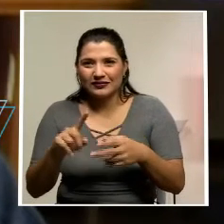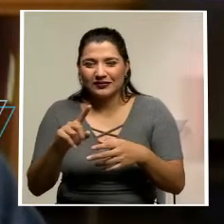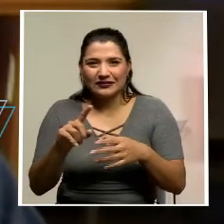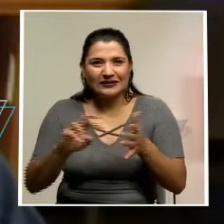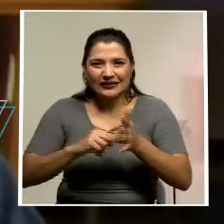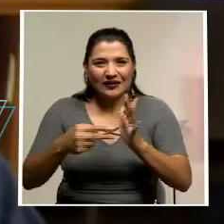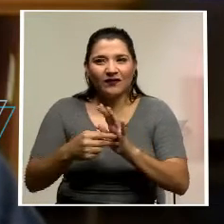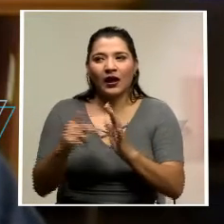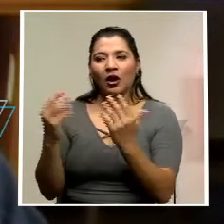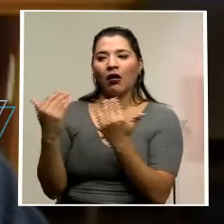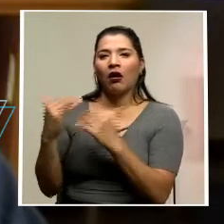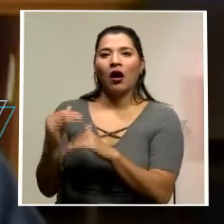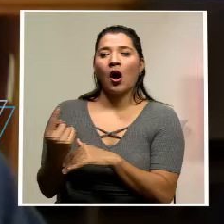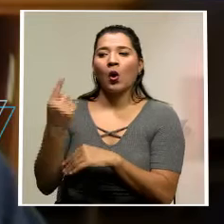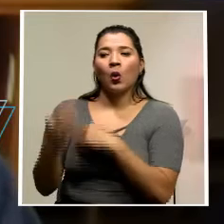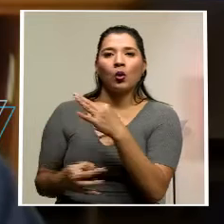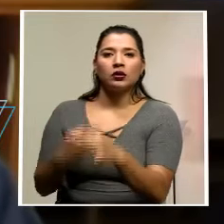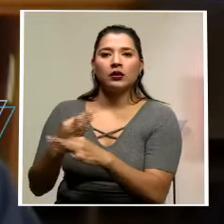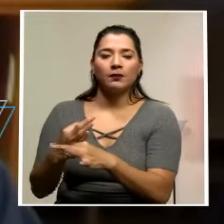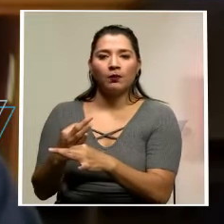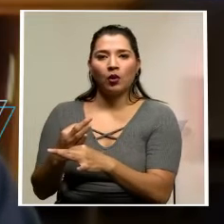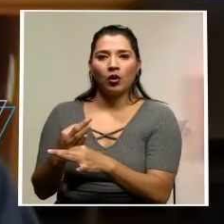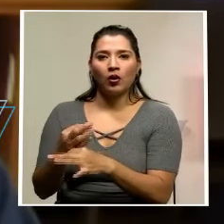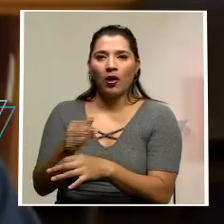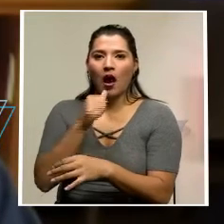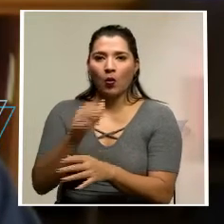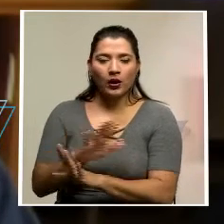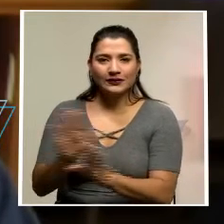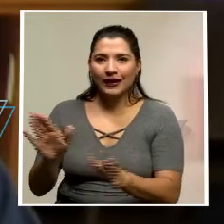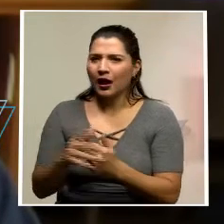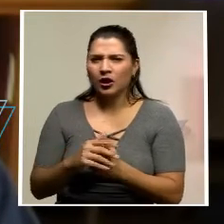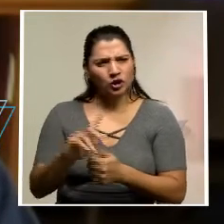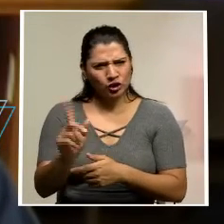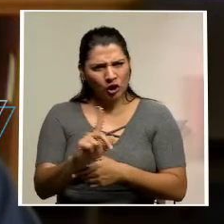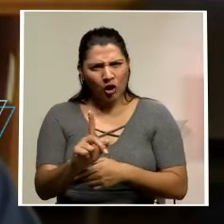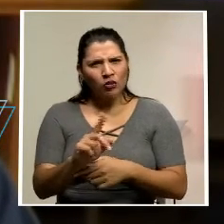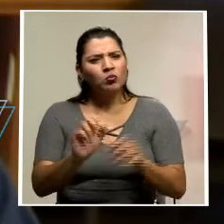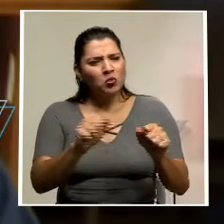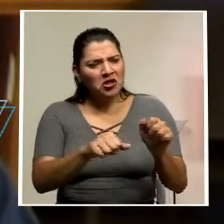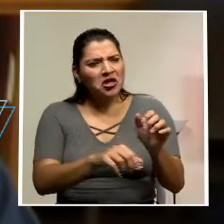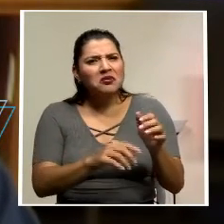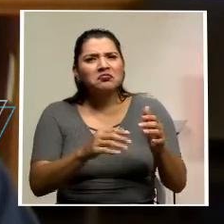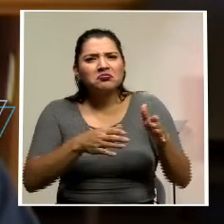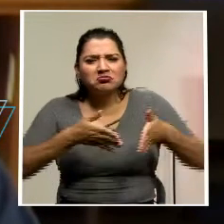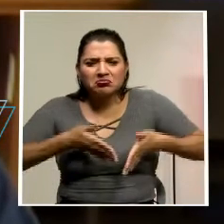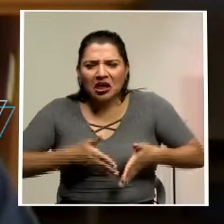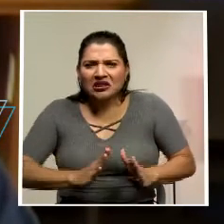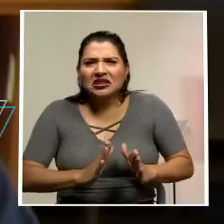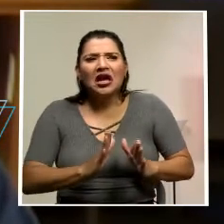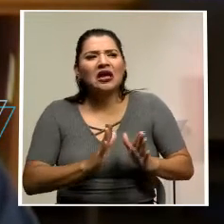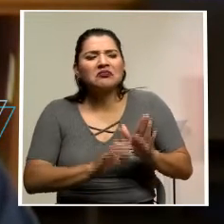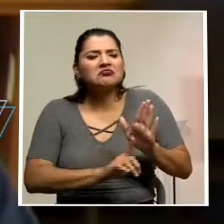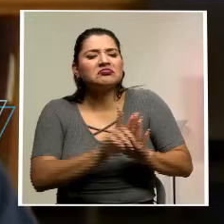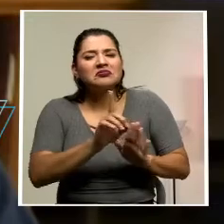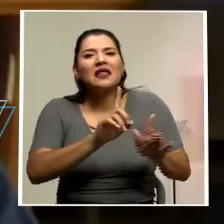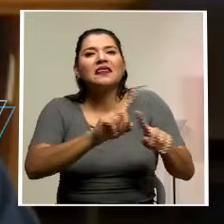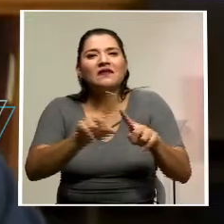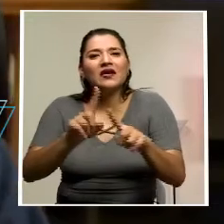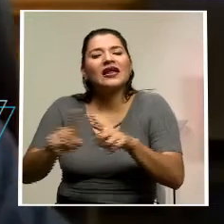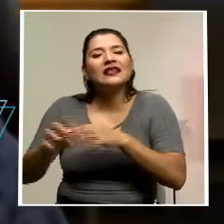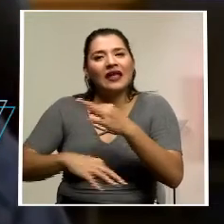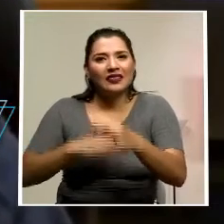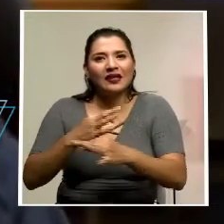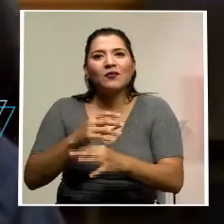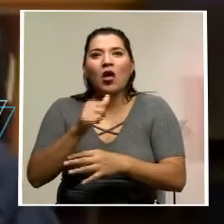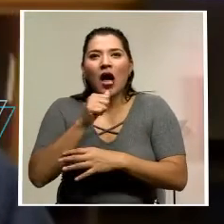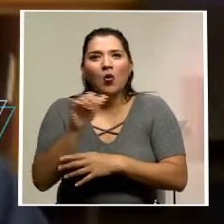completamente restringido al mar, sino que también ha invadido ambientes de agua dulce como son los ríos y lagos. Doctor,